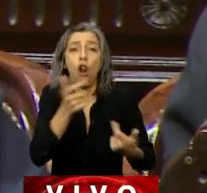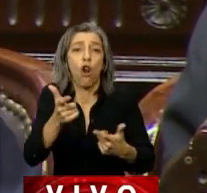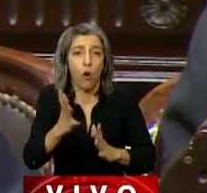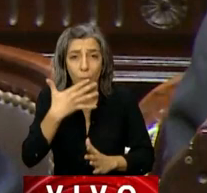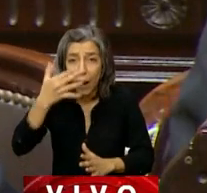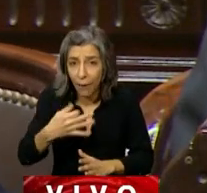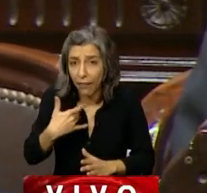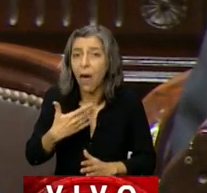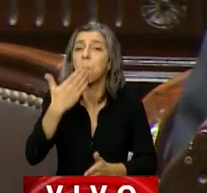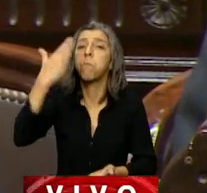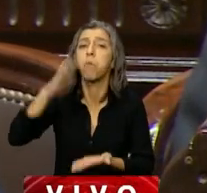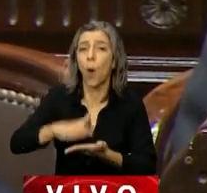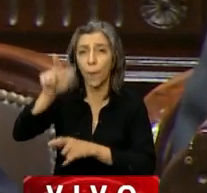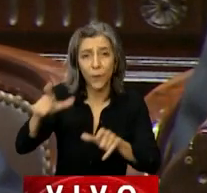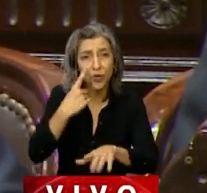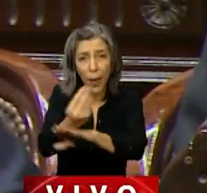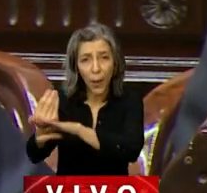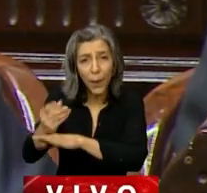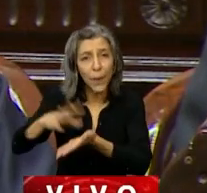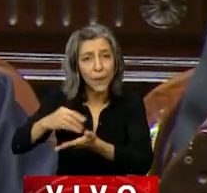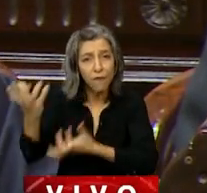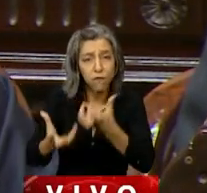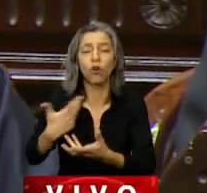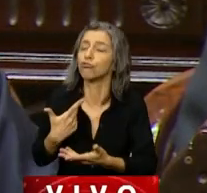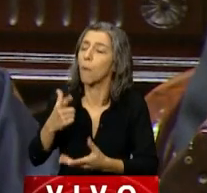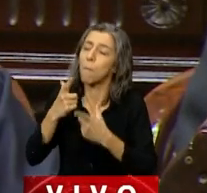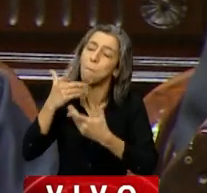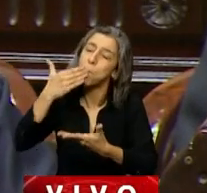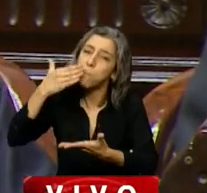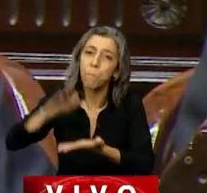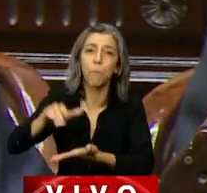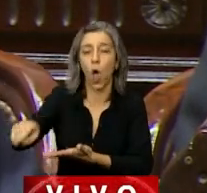a todos los fueguinos que pelearemos por la recuperación plena de todos los